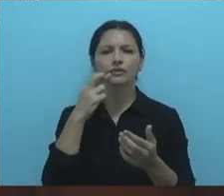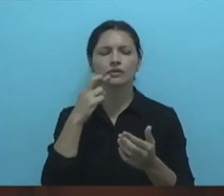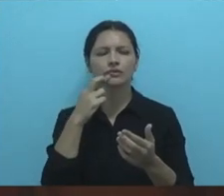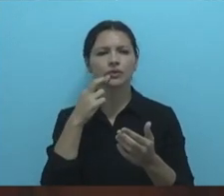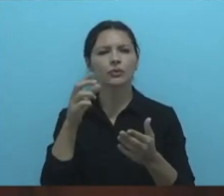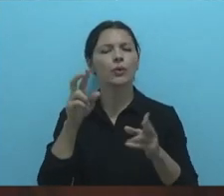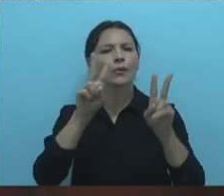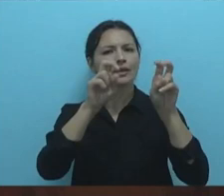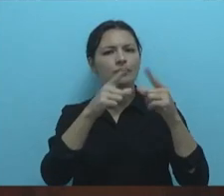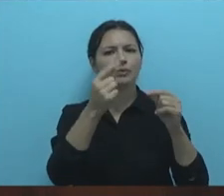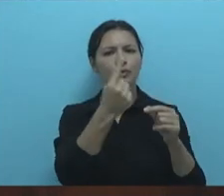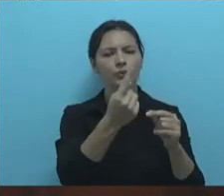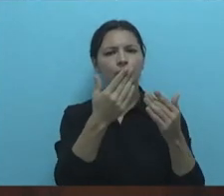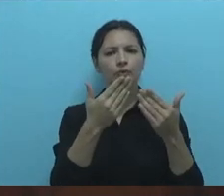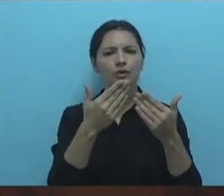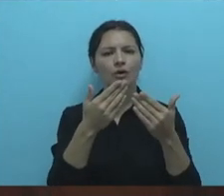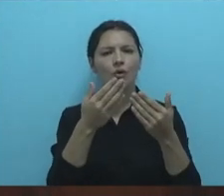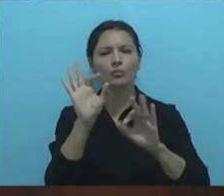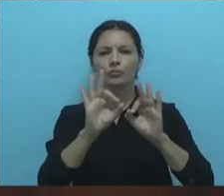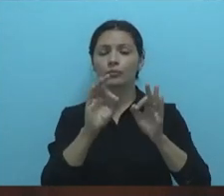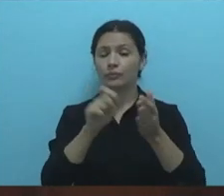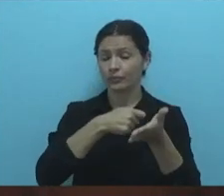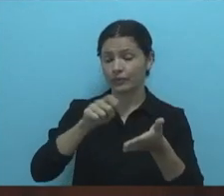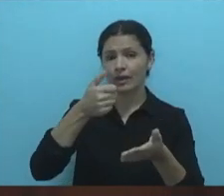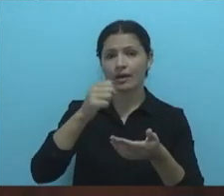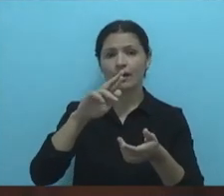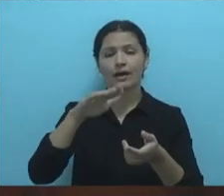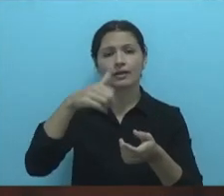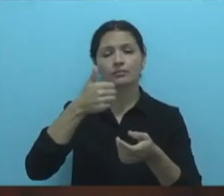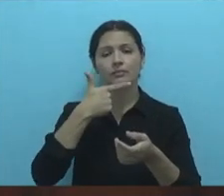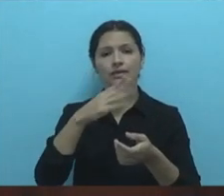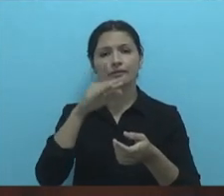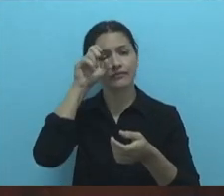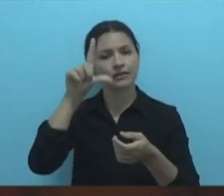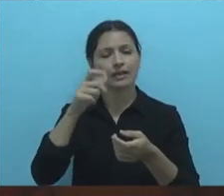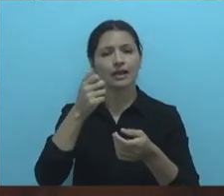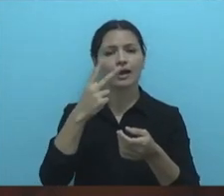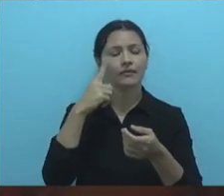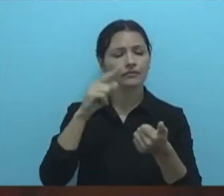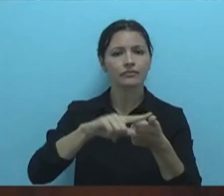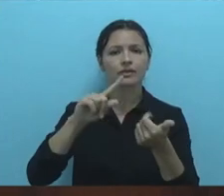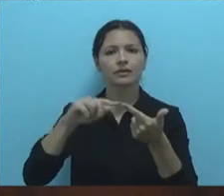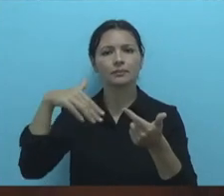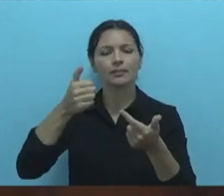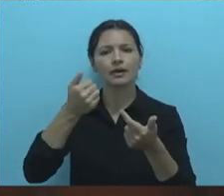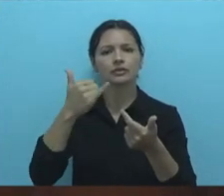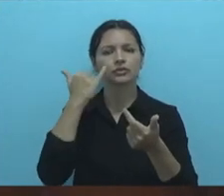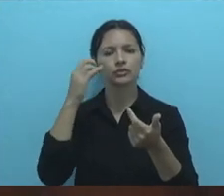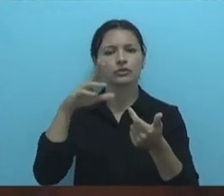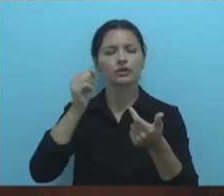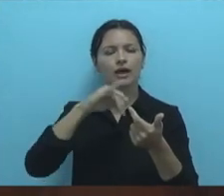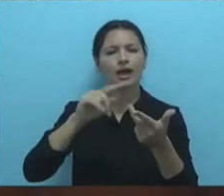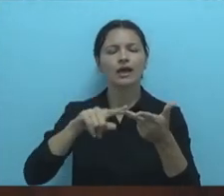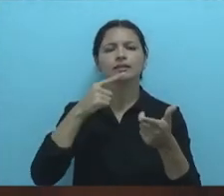la preferencia número uno de la diputada armabel y el diputado mayoras por el cual se reconocen todo el ámbito de la provincia la enfermedad